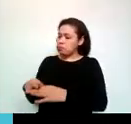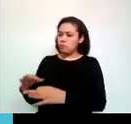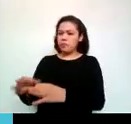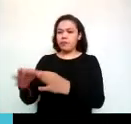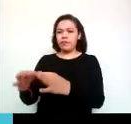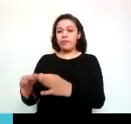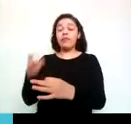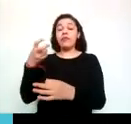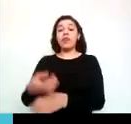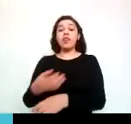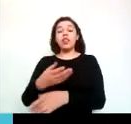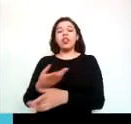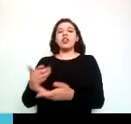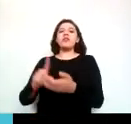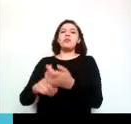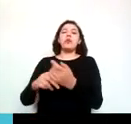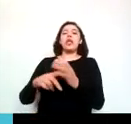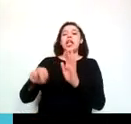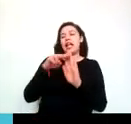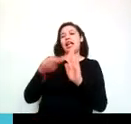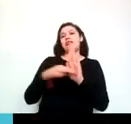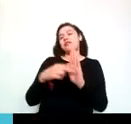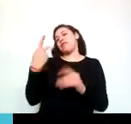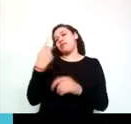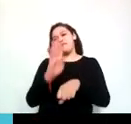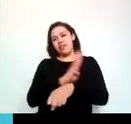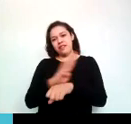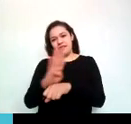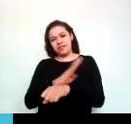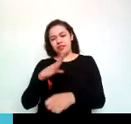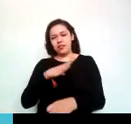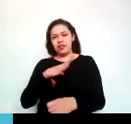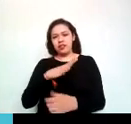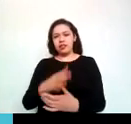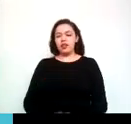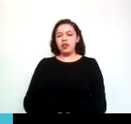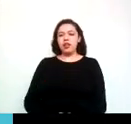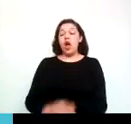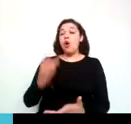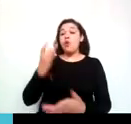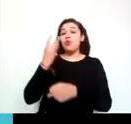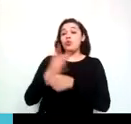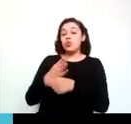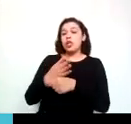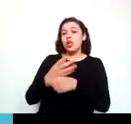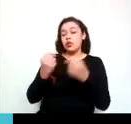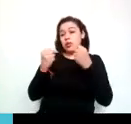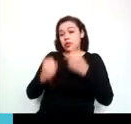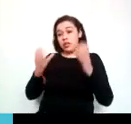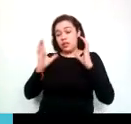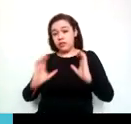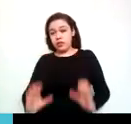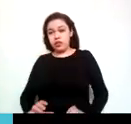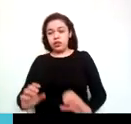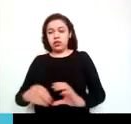muy loable de esta norma y es uno de sus beneficios. No solo dar la parte de la seguridad física, sino también la emocional. Generar un buen ambiente